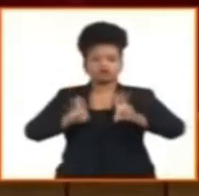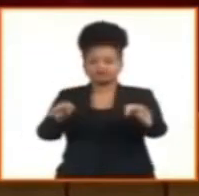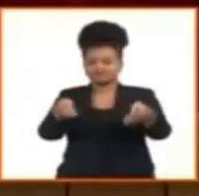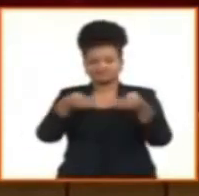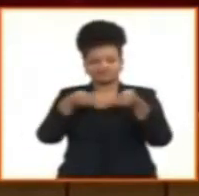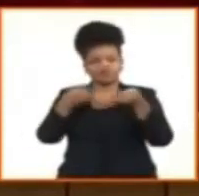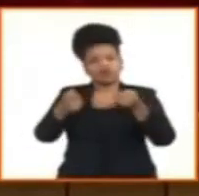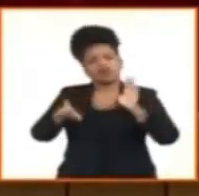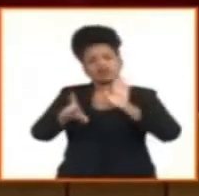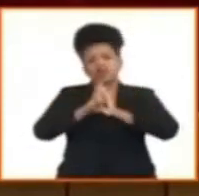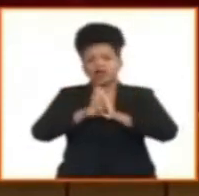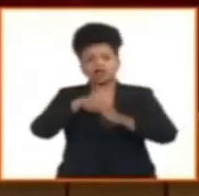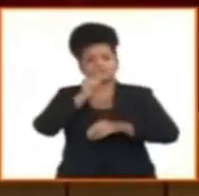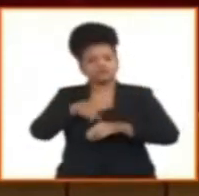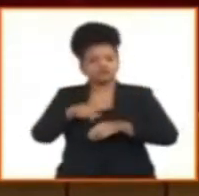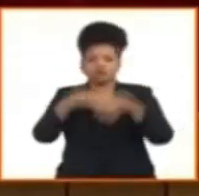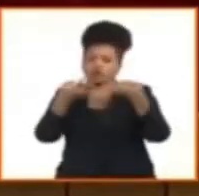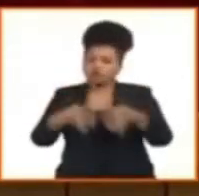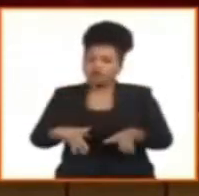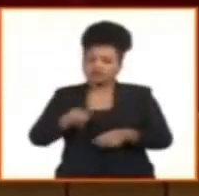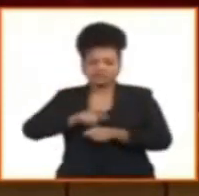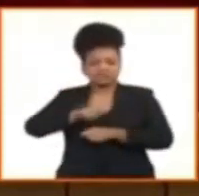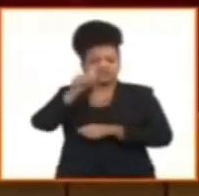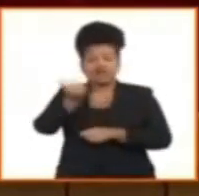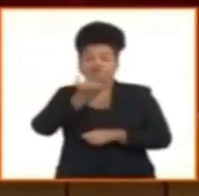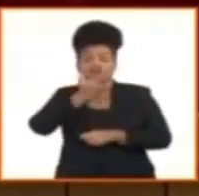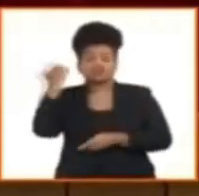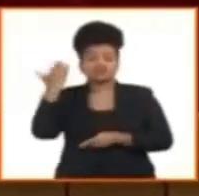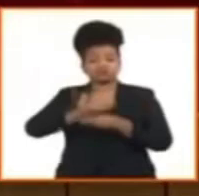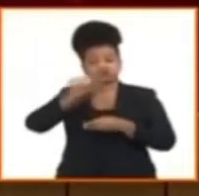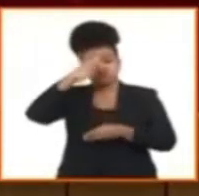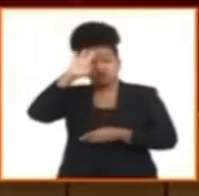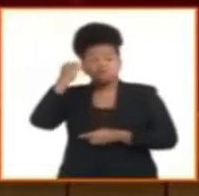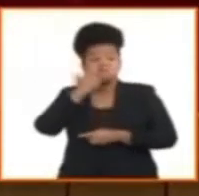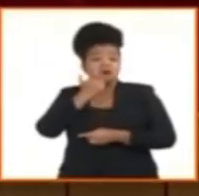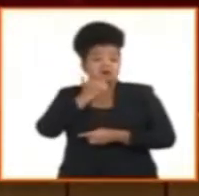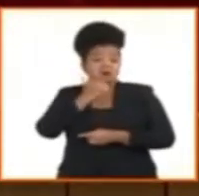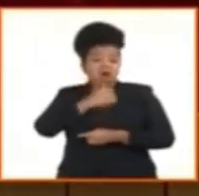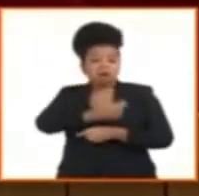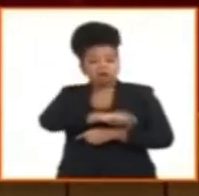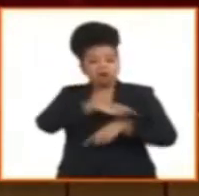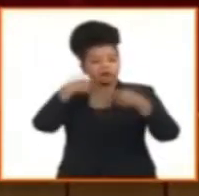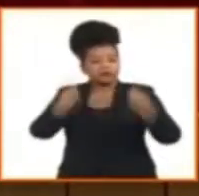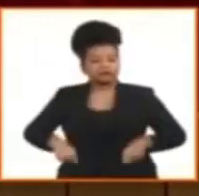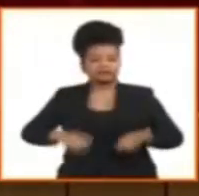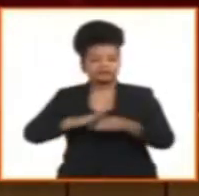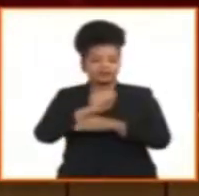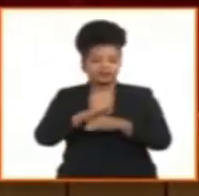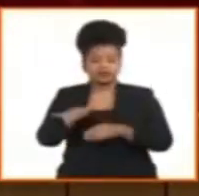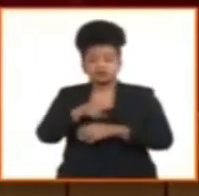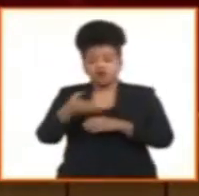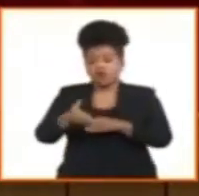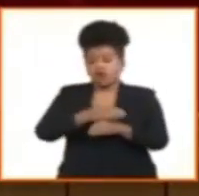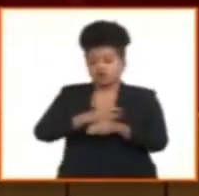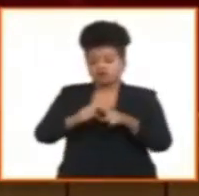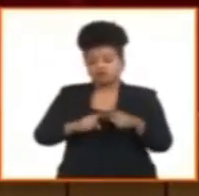emigrar y recrudece el bloqueo económico contra Cuba, aumenta la inmigración irregular, alentada también como antes por la existencia